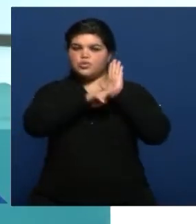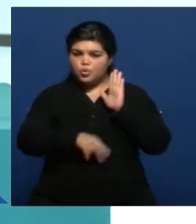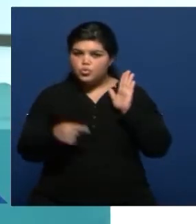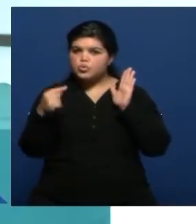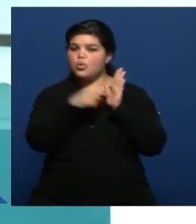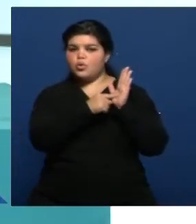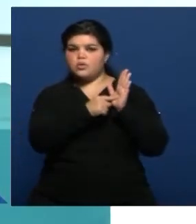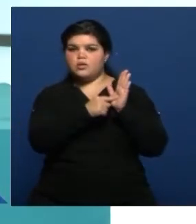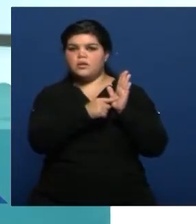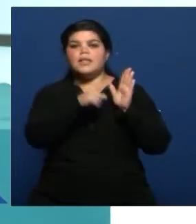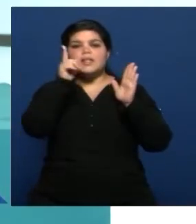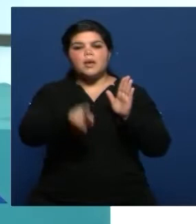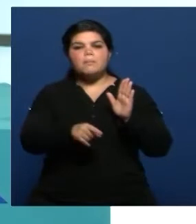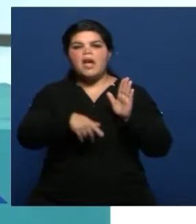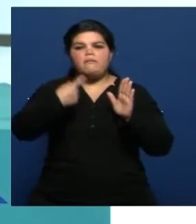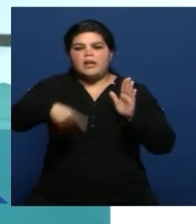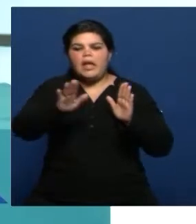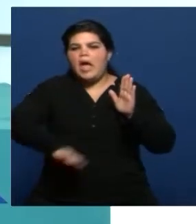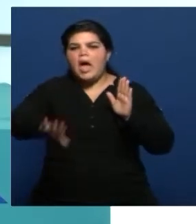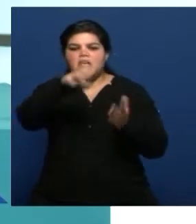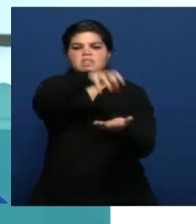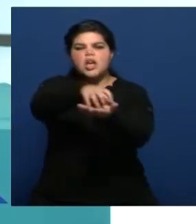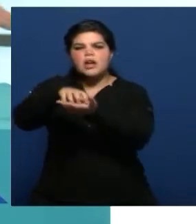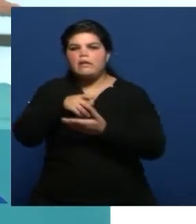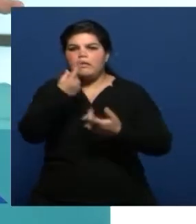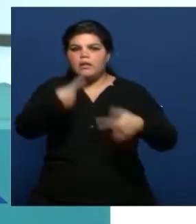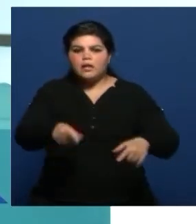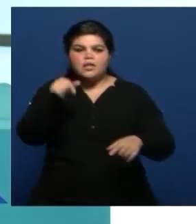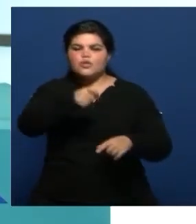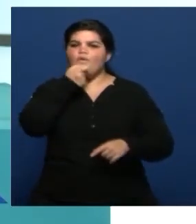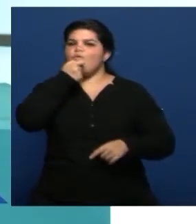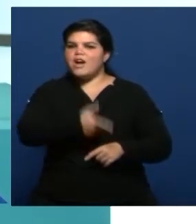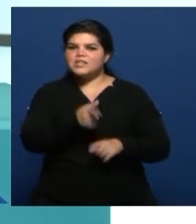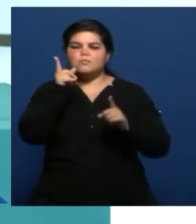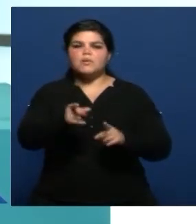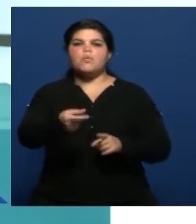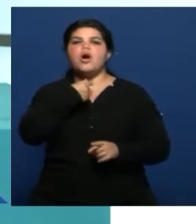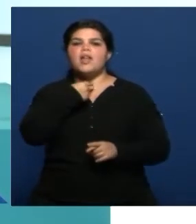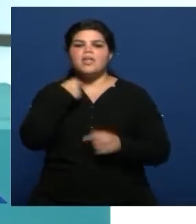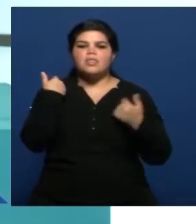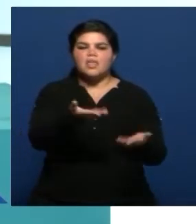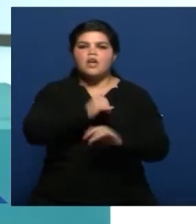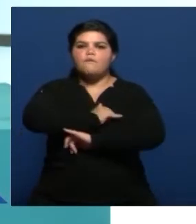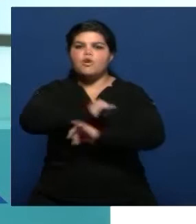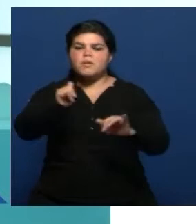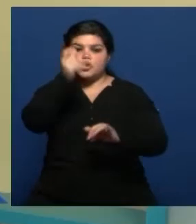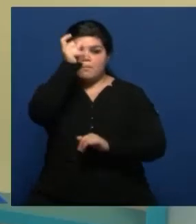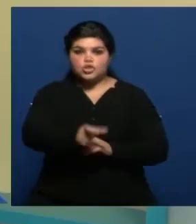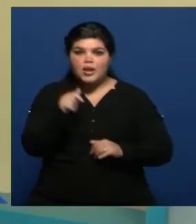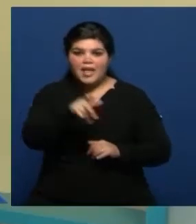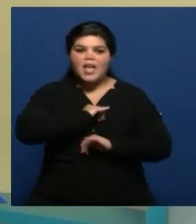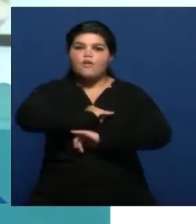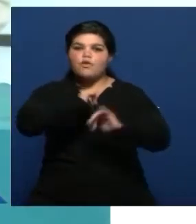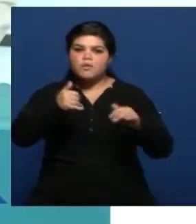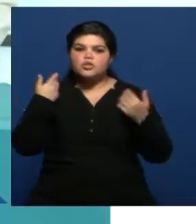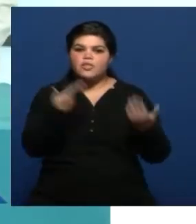y la imposición de qué tienen que hacer los comercios, es tan simple como garantizar el derecho de la información a las personas. Porque si yo sé que